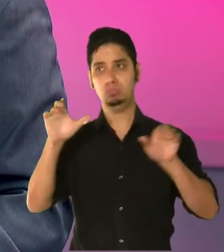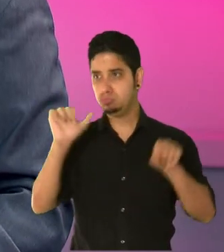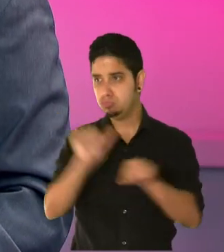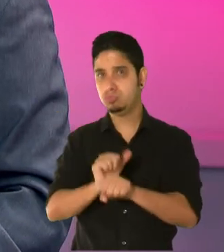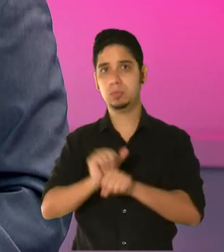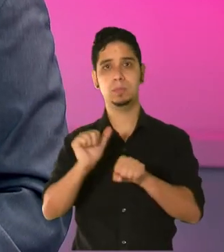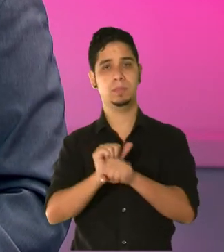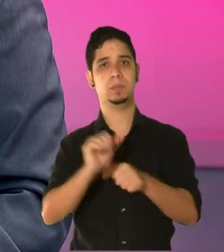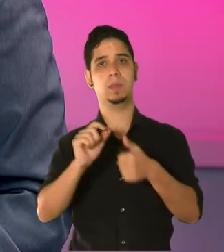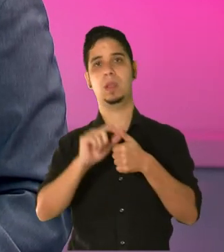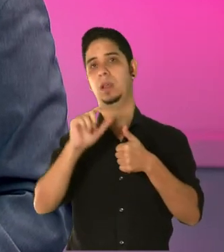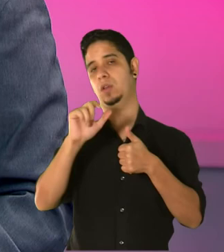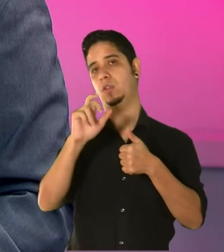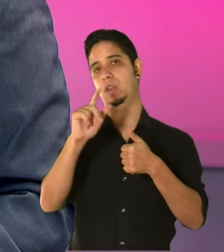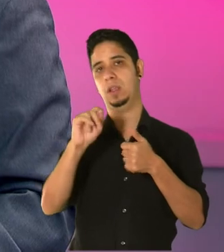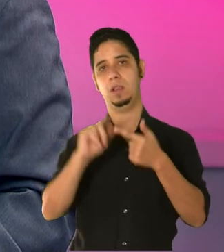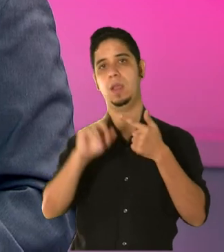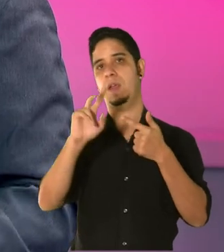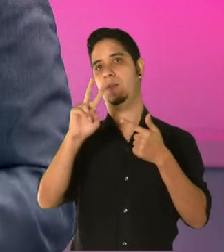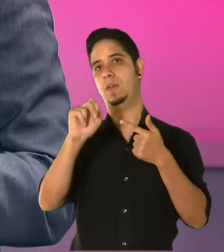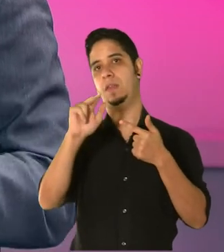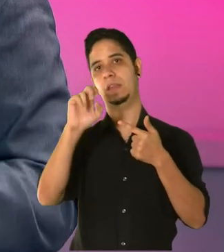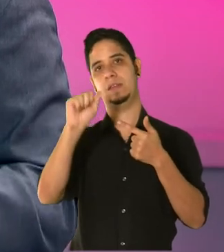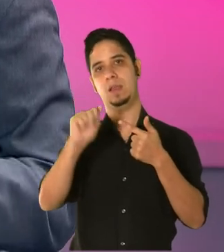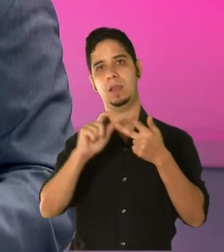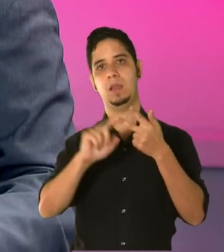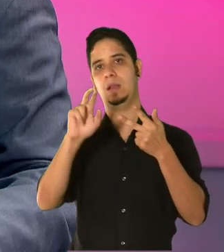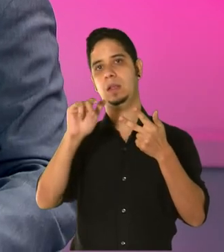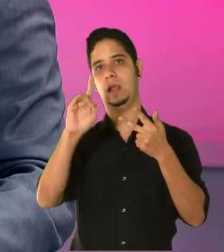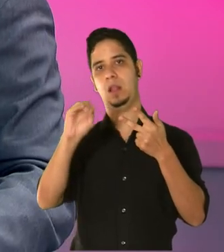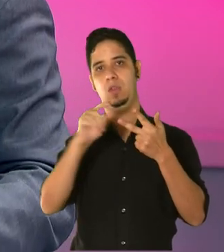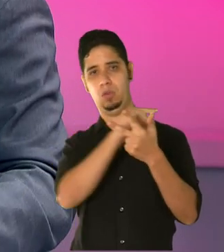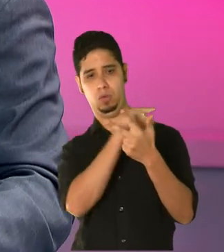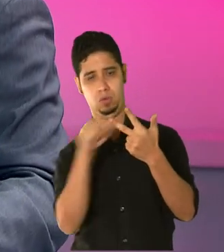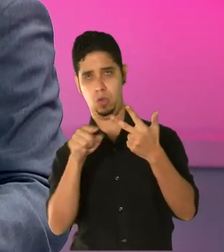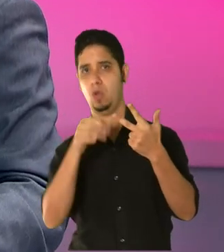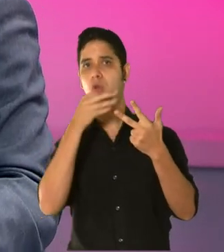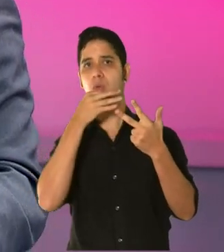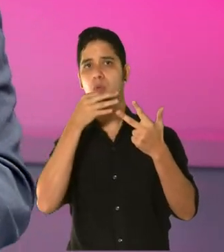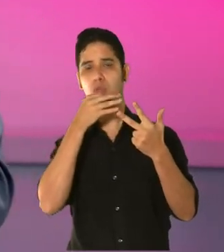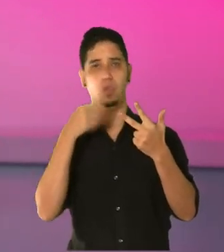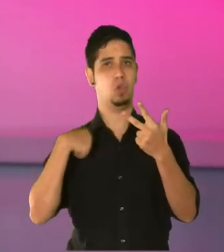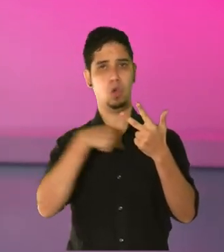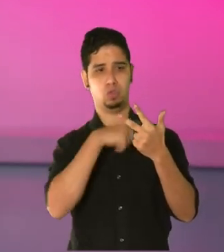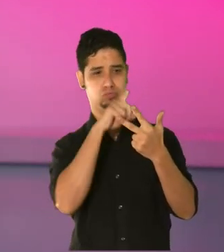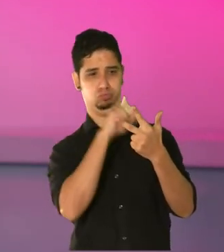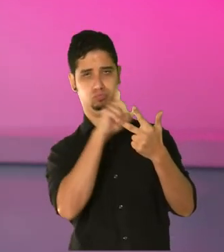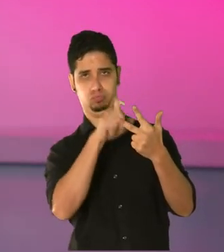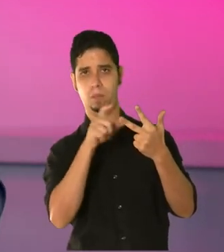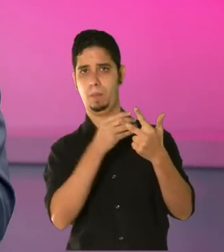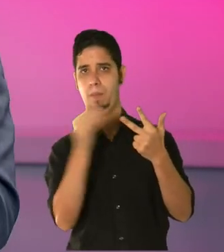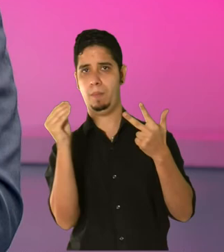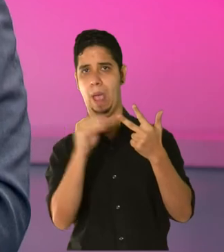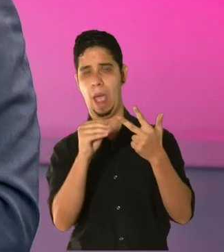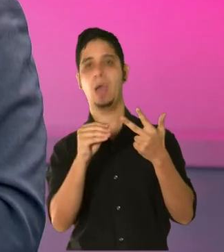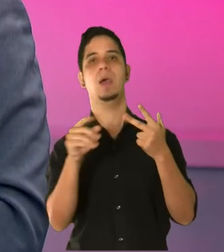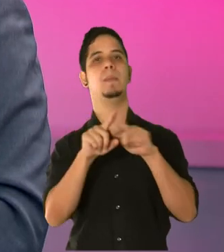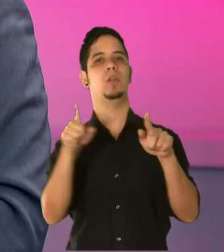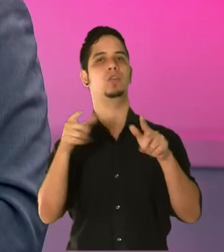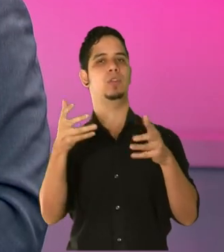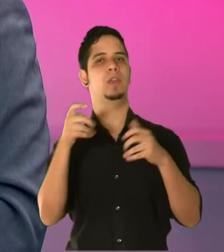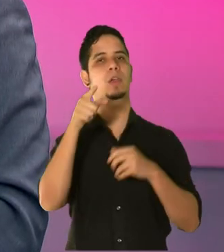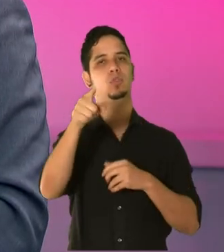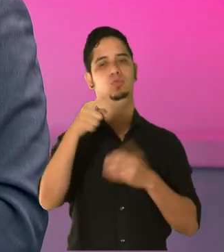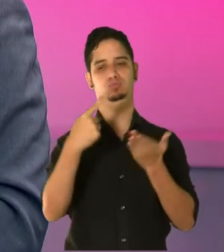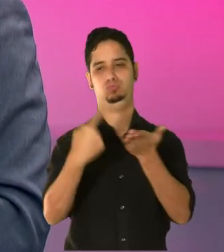rodríguez valencia belén y ricardo ramos más adelante vamos a seguir a donde ellos pertenecen pero quisiéramos entonces que no hablar acerca de